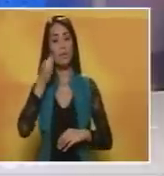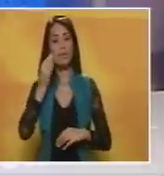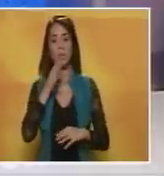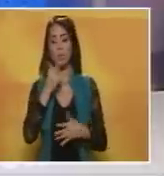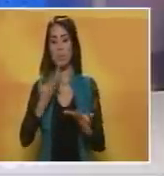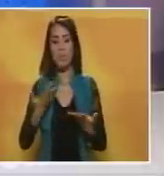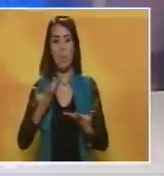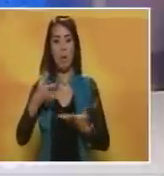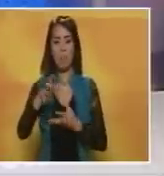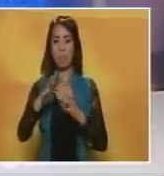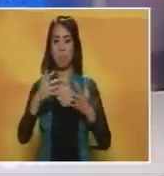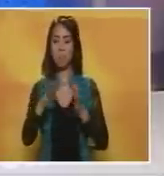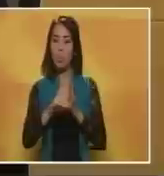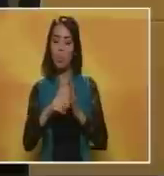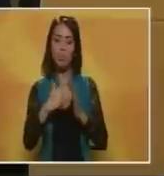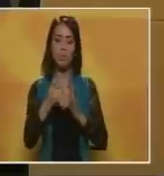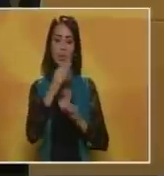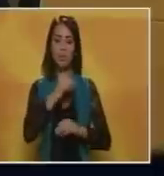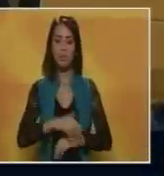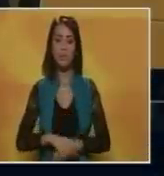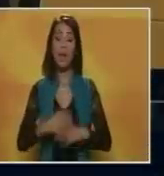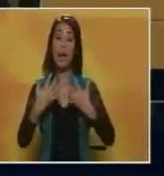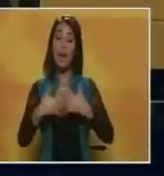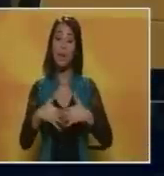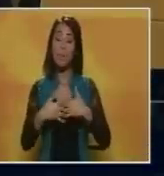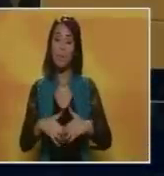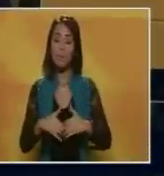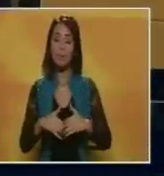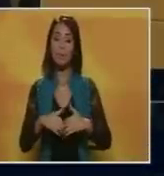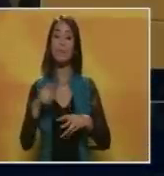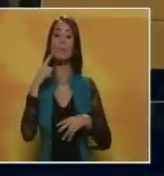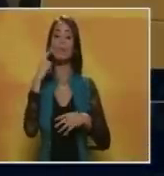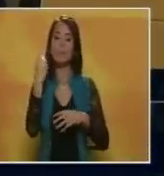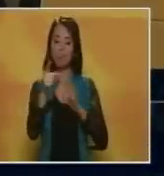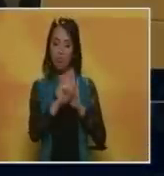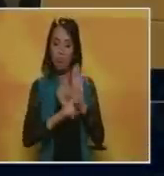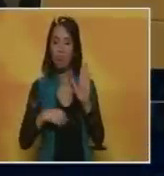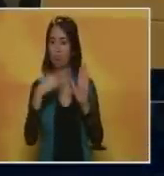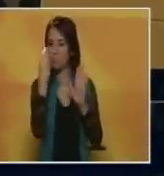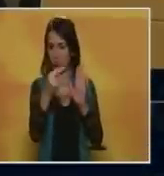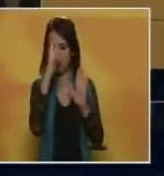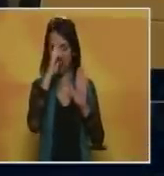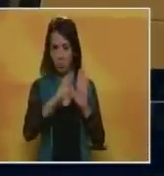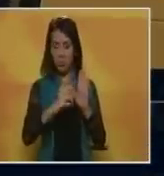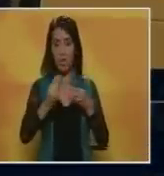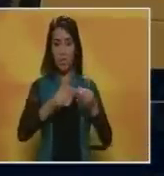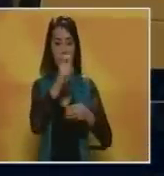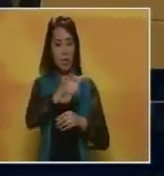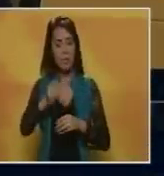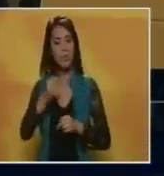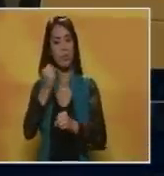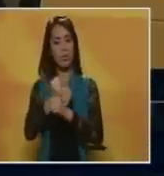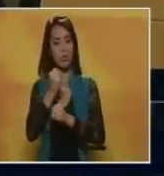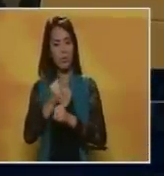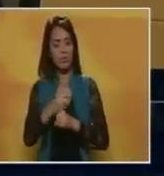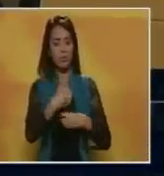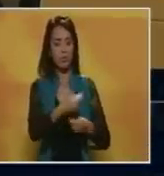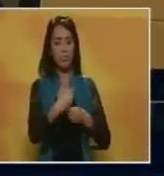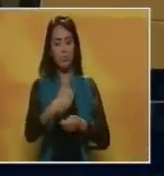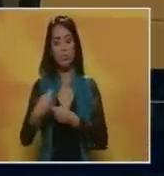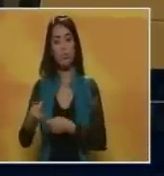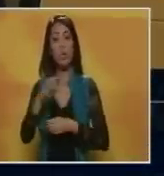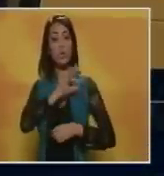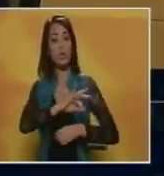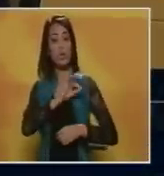se cometió ningún delito larrazabal indicó que la compañía multinacional cumplió con todas sus obligaciones con los trabajadores tras cancelar sus prestaciones sociales